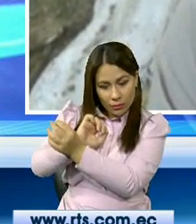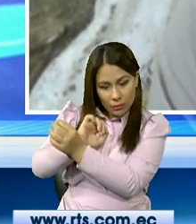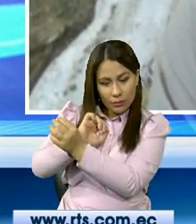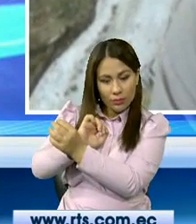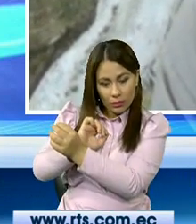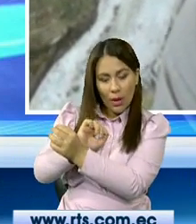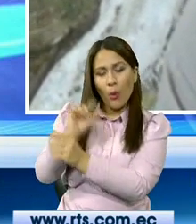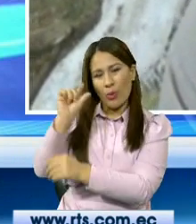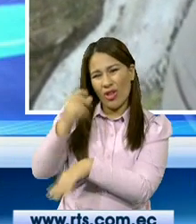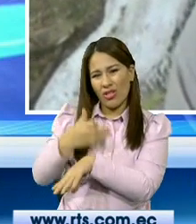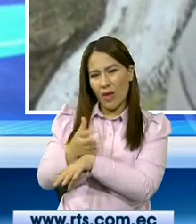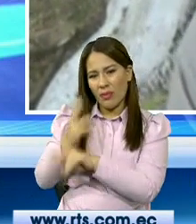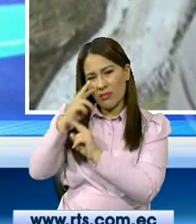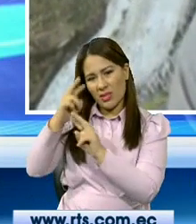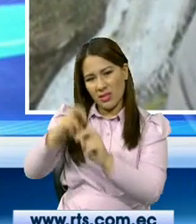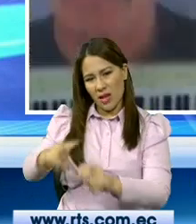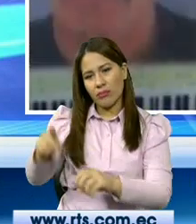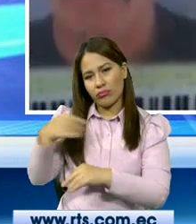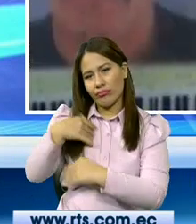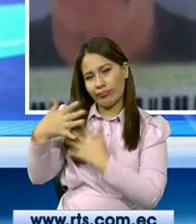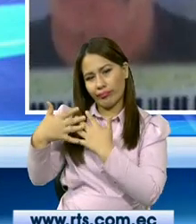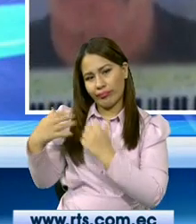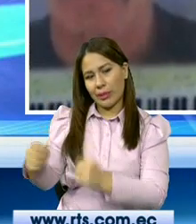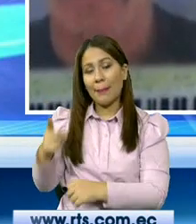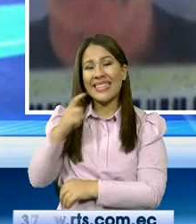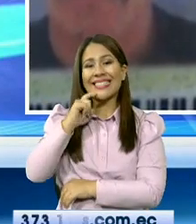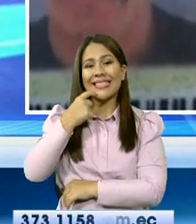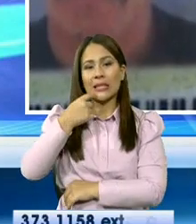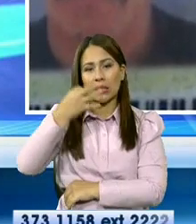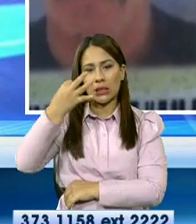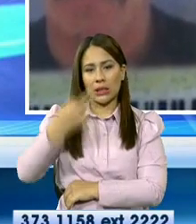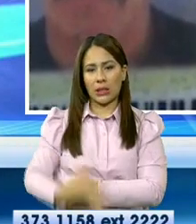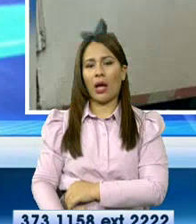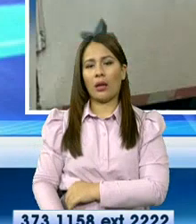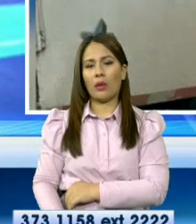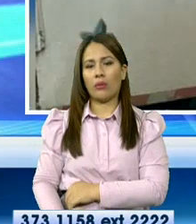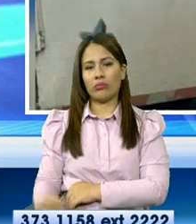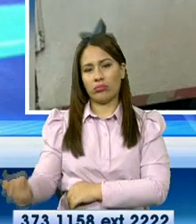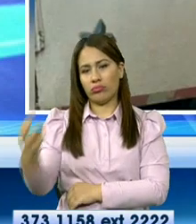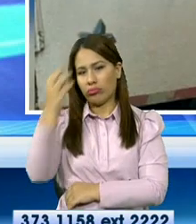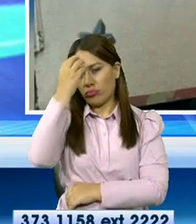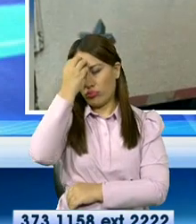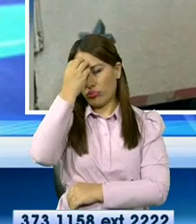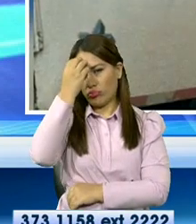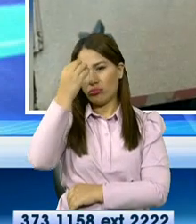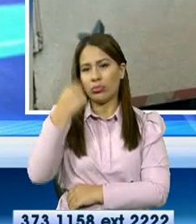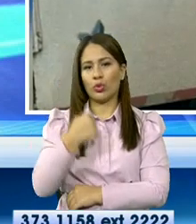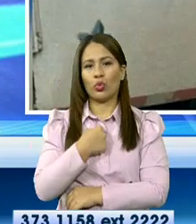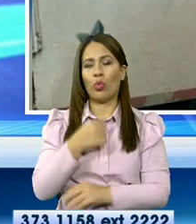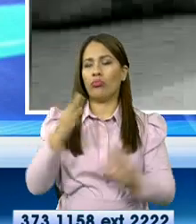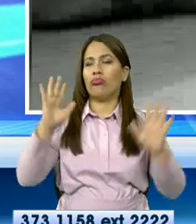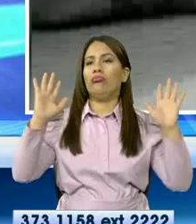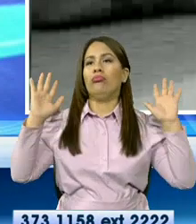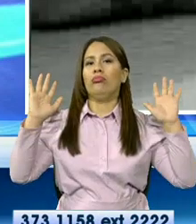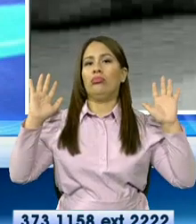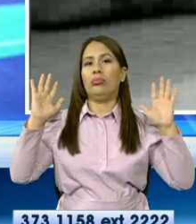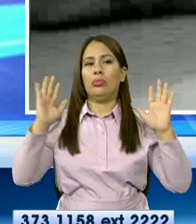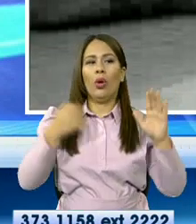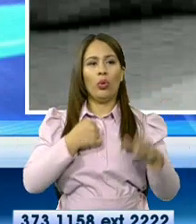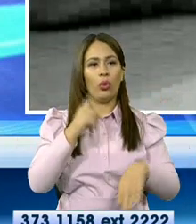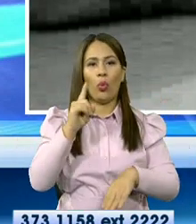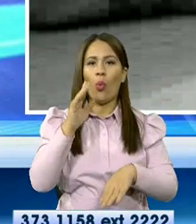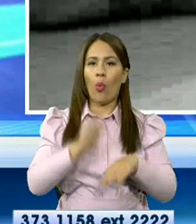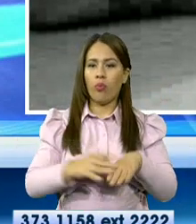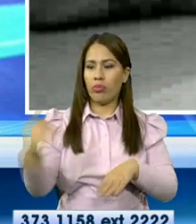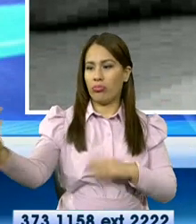detenido un tiempo hasta que las investiguen. Pero eso hace un hombre serio, una persona seria, decente. Yo tengo las manos limpias. El señor vino mal,